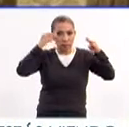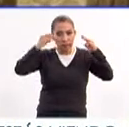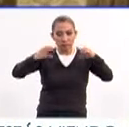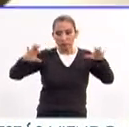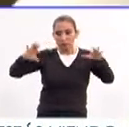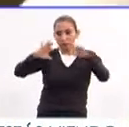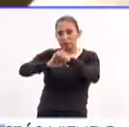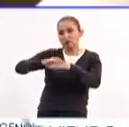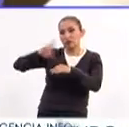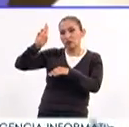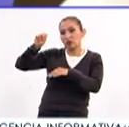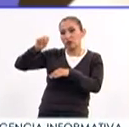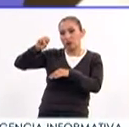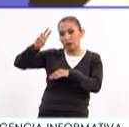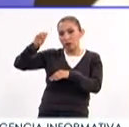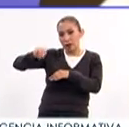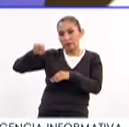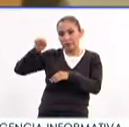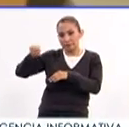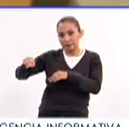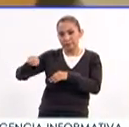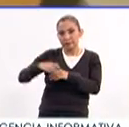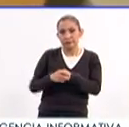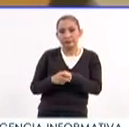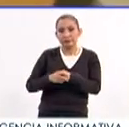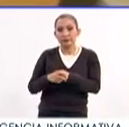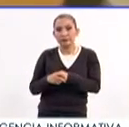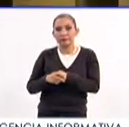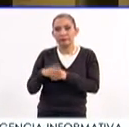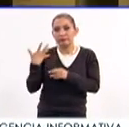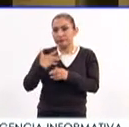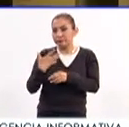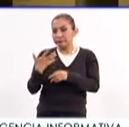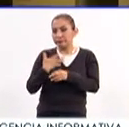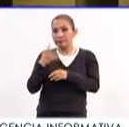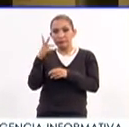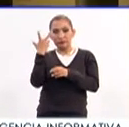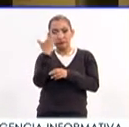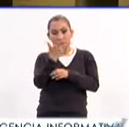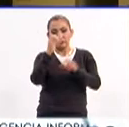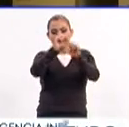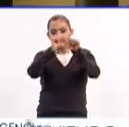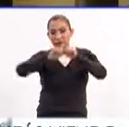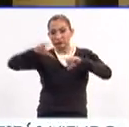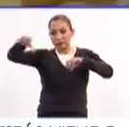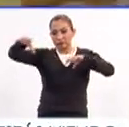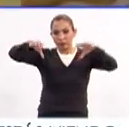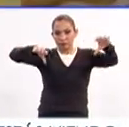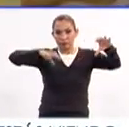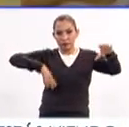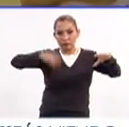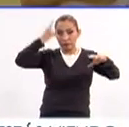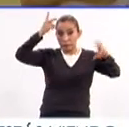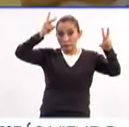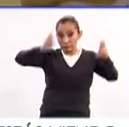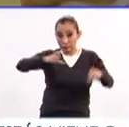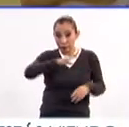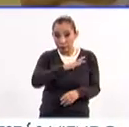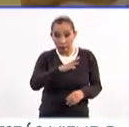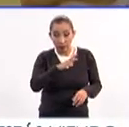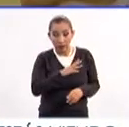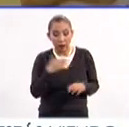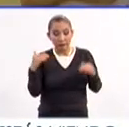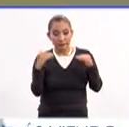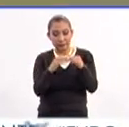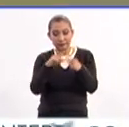dependiente de la Universidad Nacional Autónoma de México. Cuenta con 8 salas de exhibición. Entre sus temas se encuentra